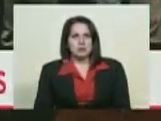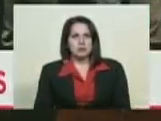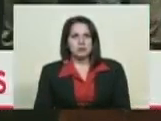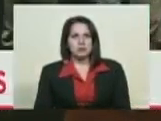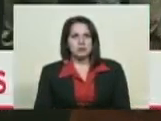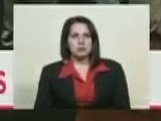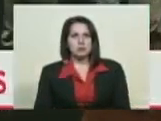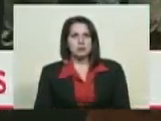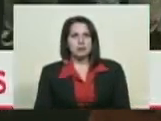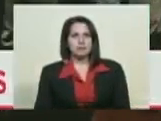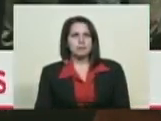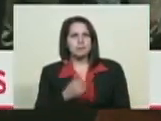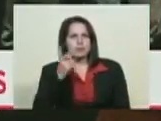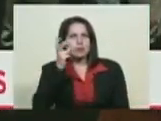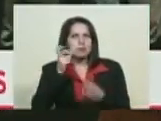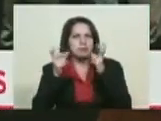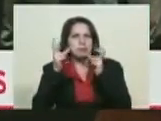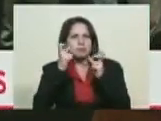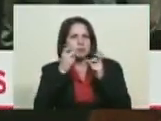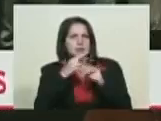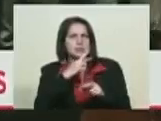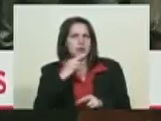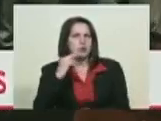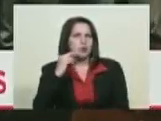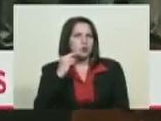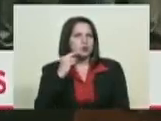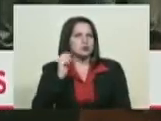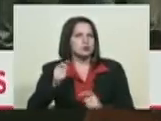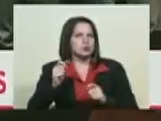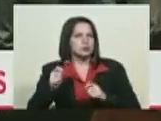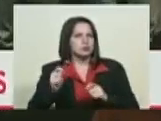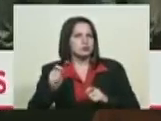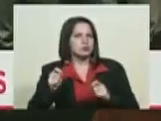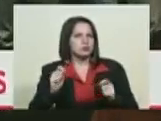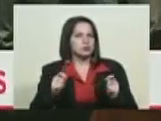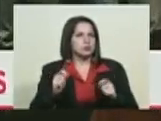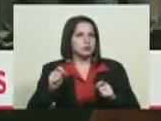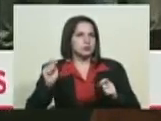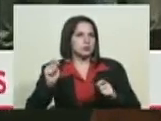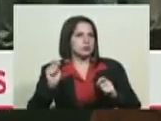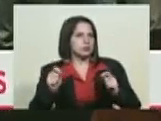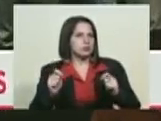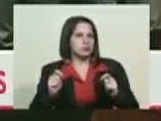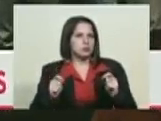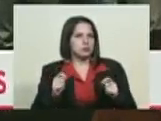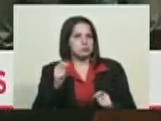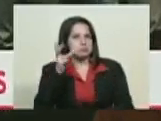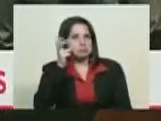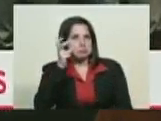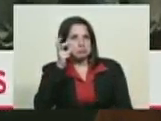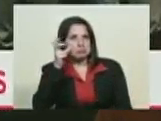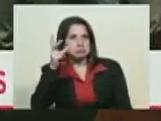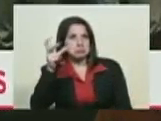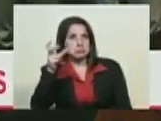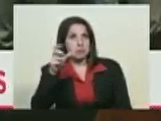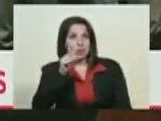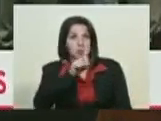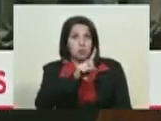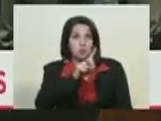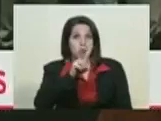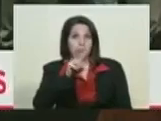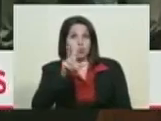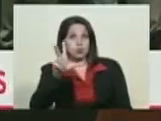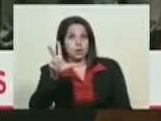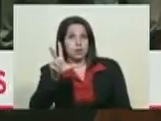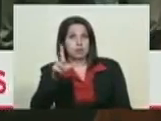Ese ritmo está sabroso, porque ese ritmo es como un ritmo de sangueo. A la cuenta de tres vamos a cantar